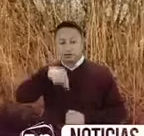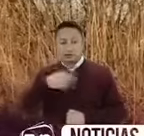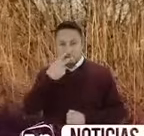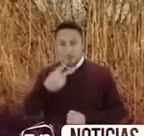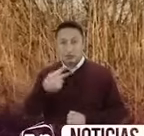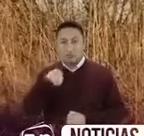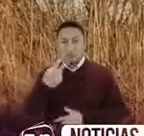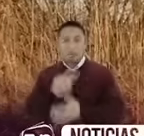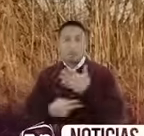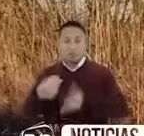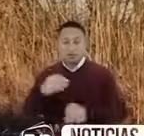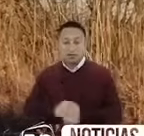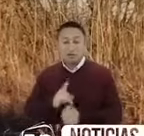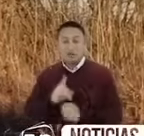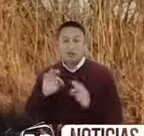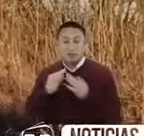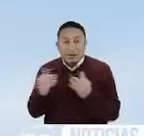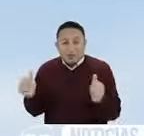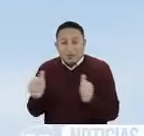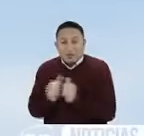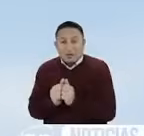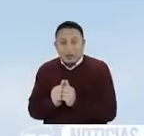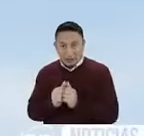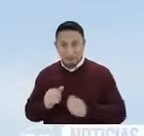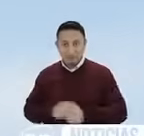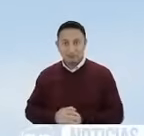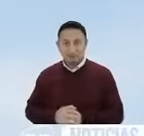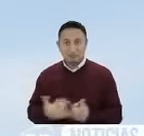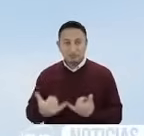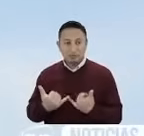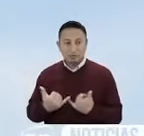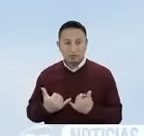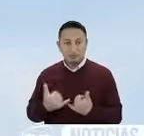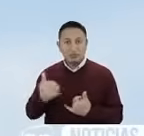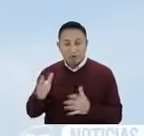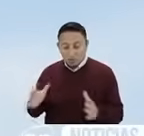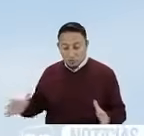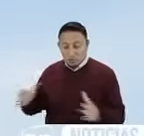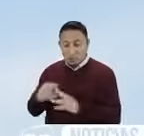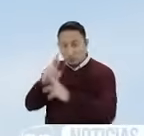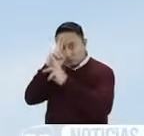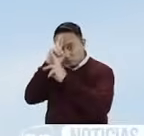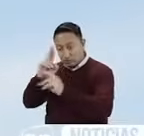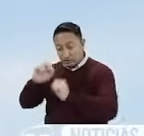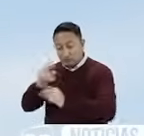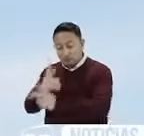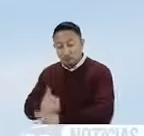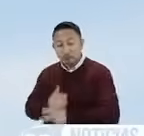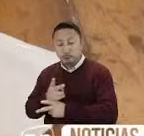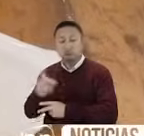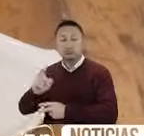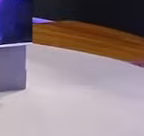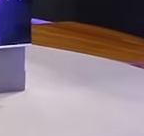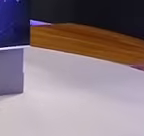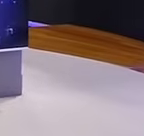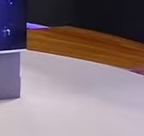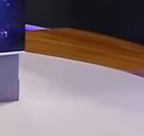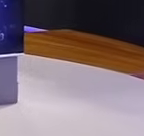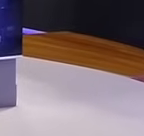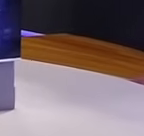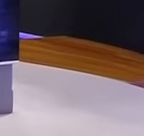como parte de su familia. El reto es darles su espacio y los cuidados adecuados a nivel de salud.